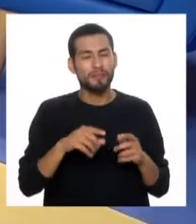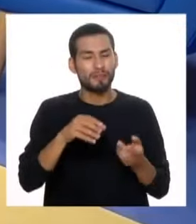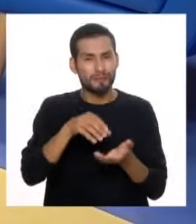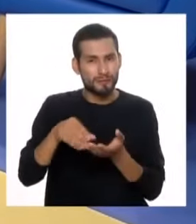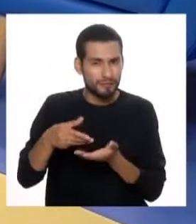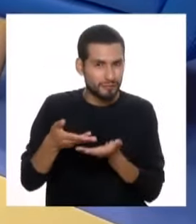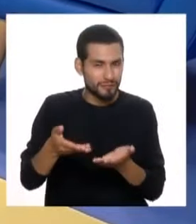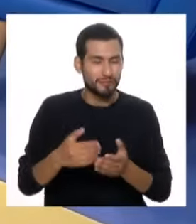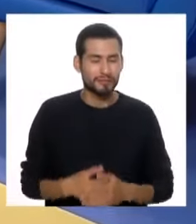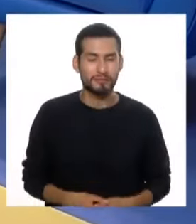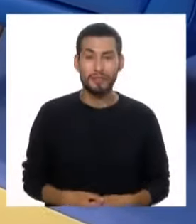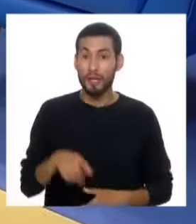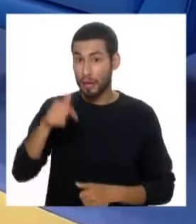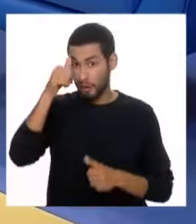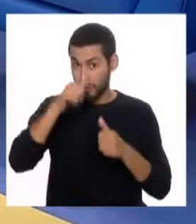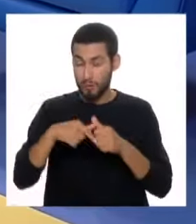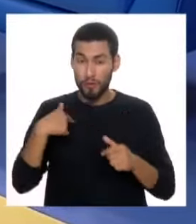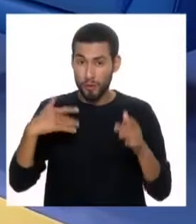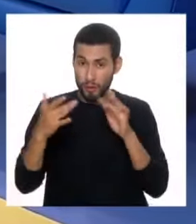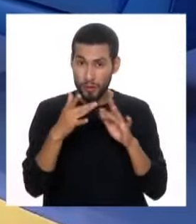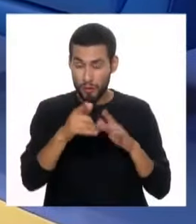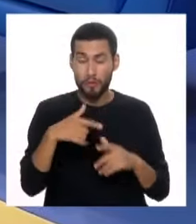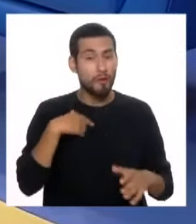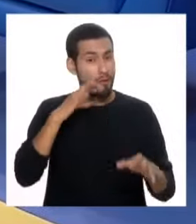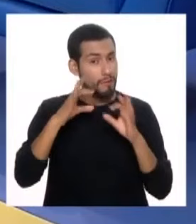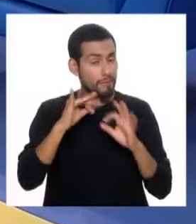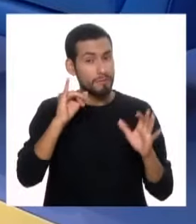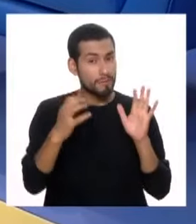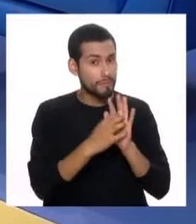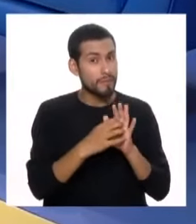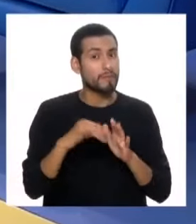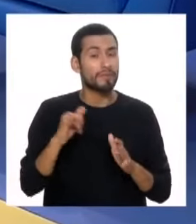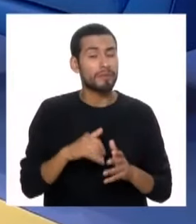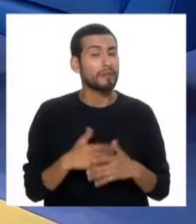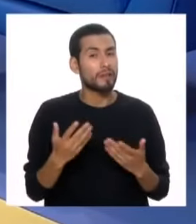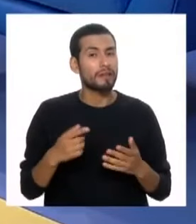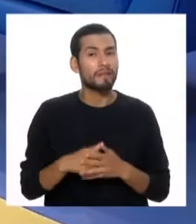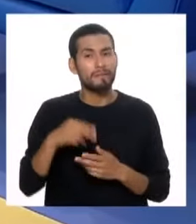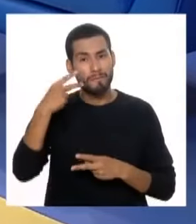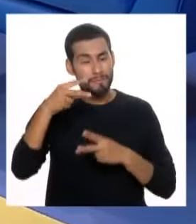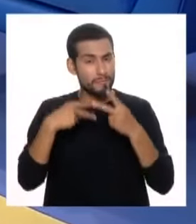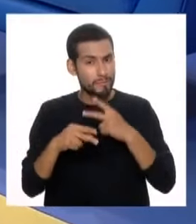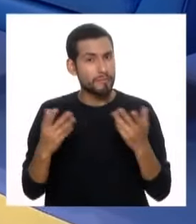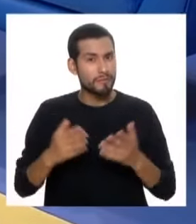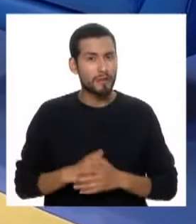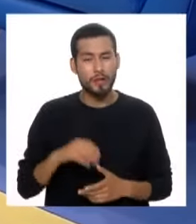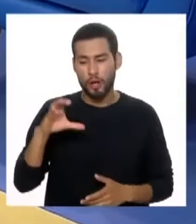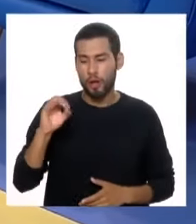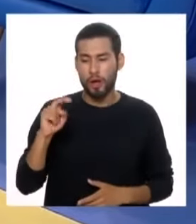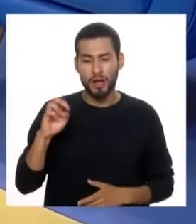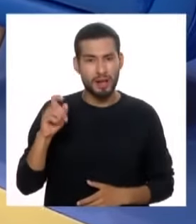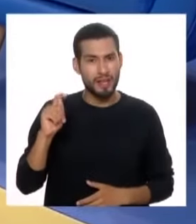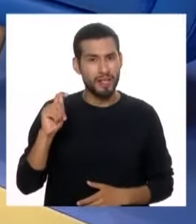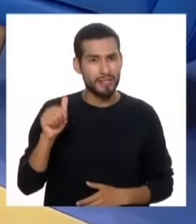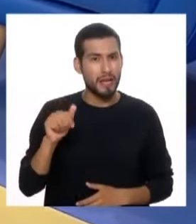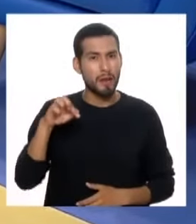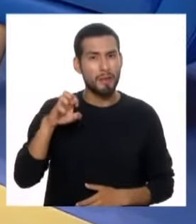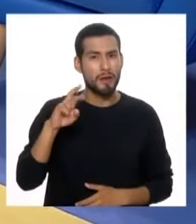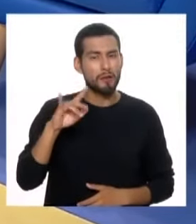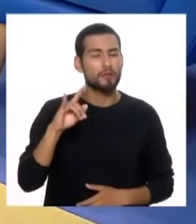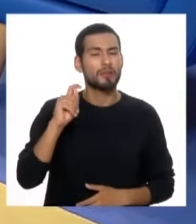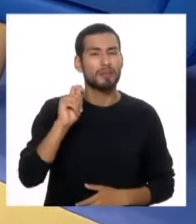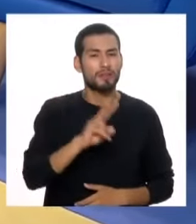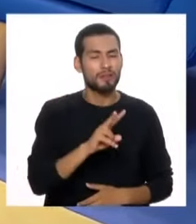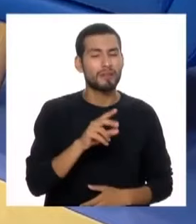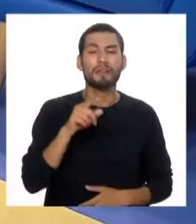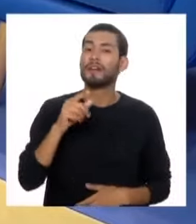Bueno, y recuerden que estamos súper conectados. Nos pueden seguir en el Facebook, en Instagram y también en el TikTok a través de Conecta Perú TV.